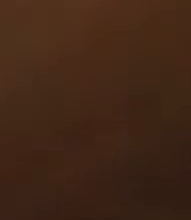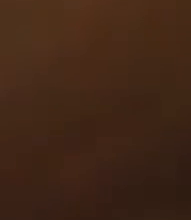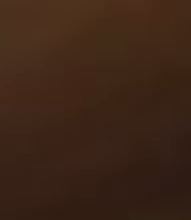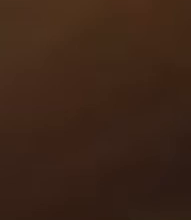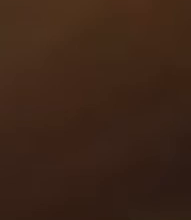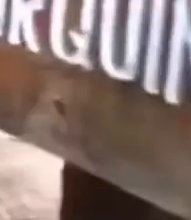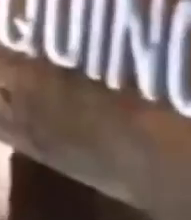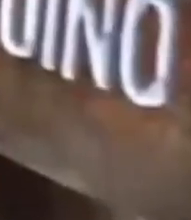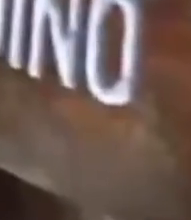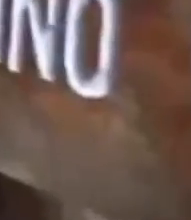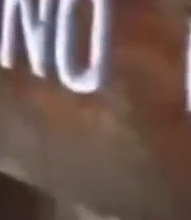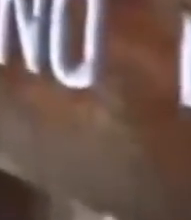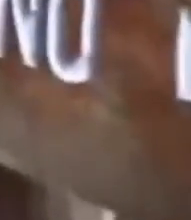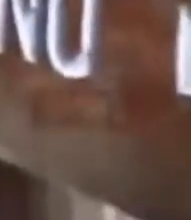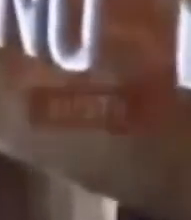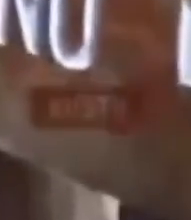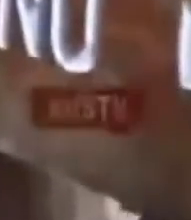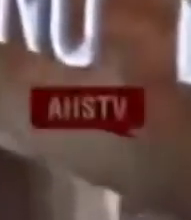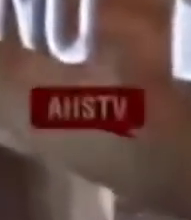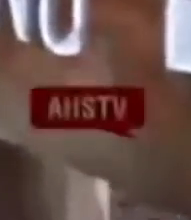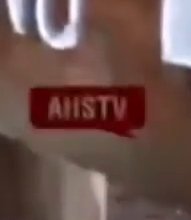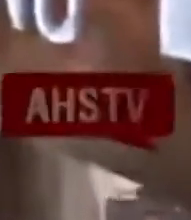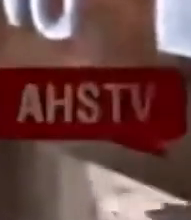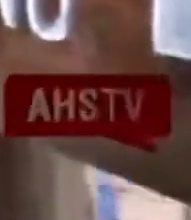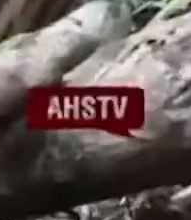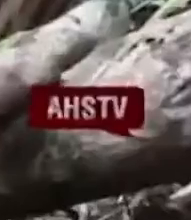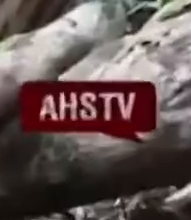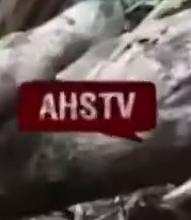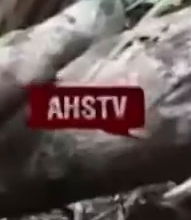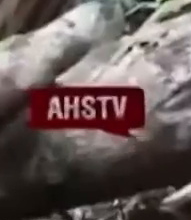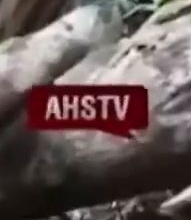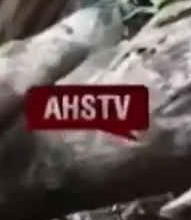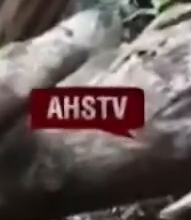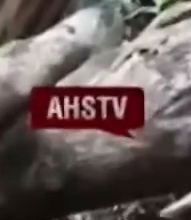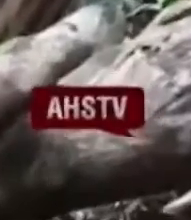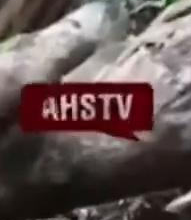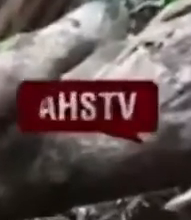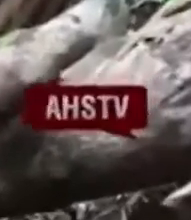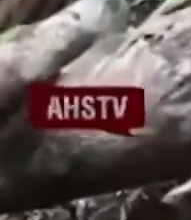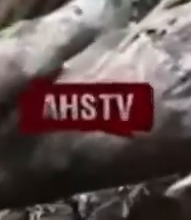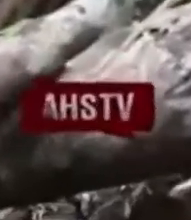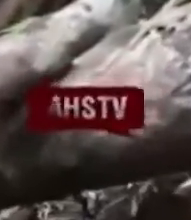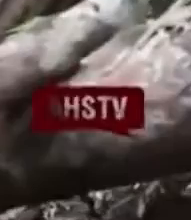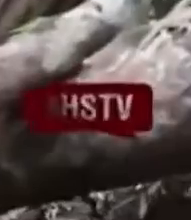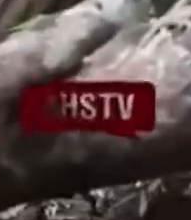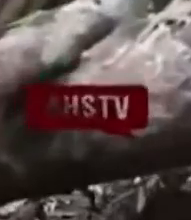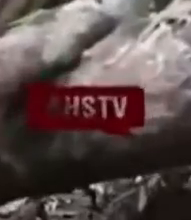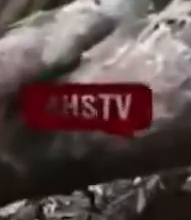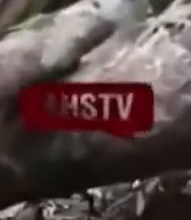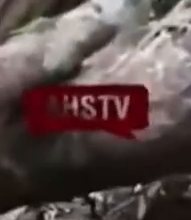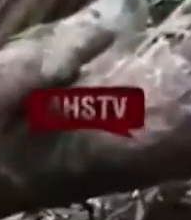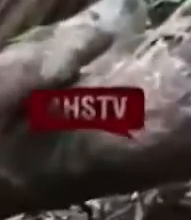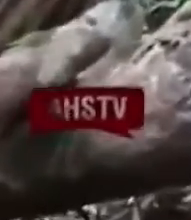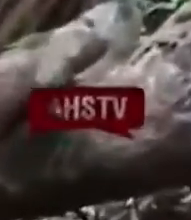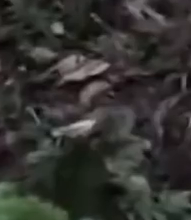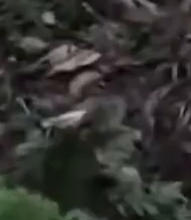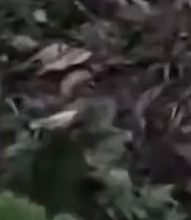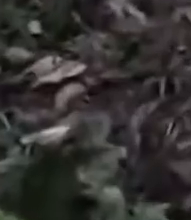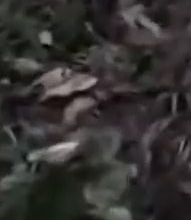Olvides que una vez tú fuiste sol, no olvides ni la tapia ni el